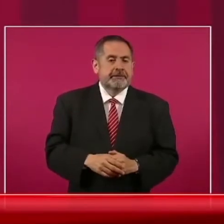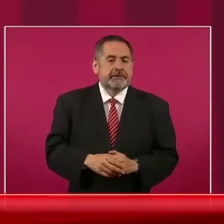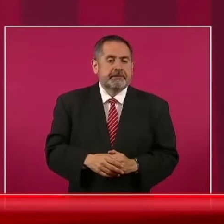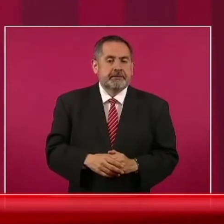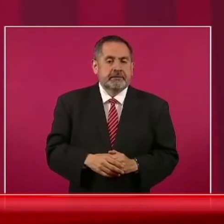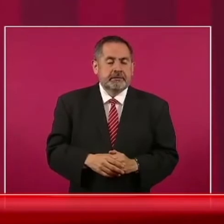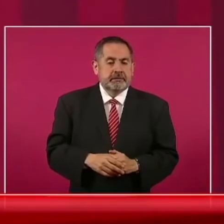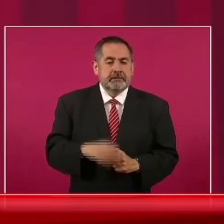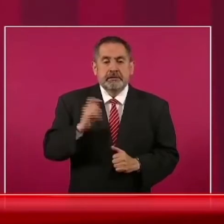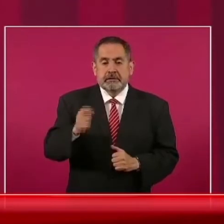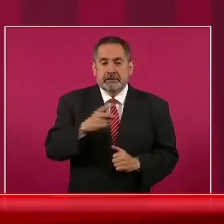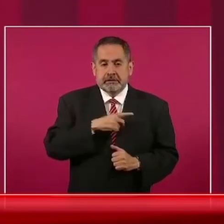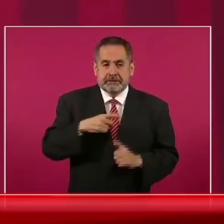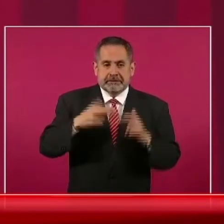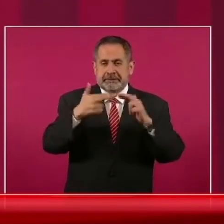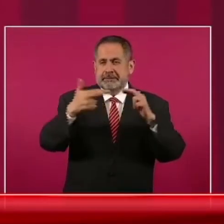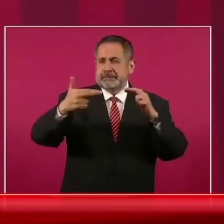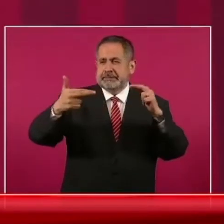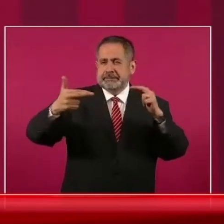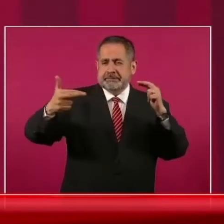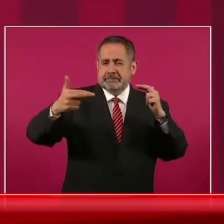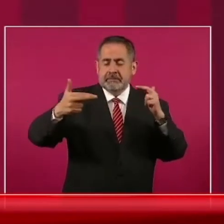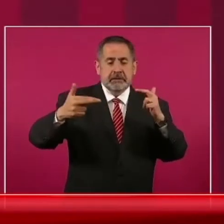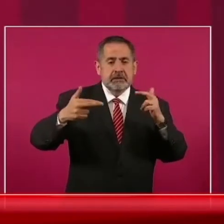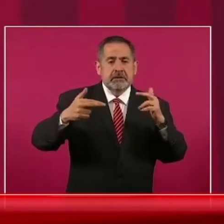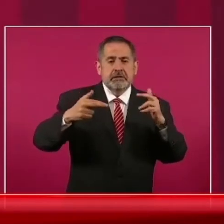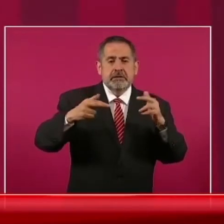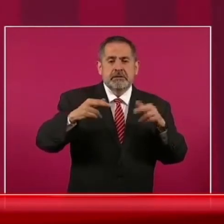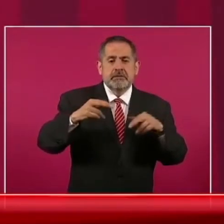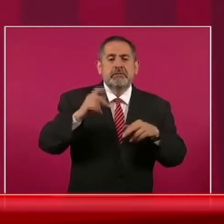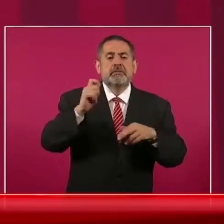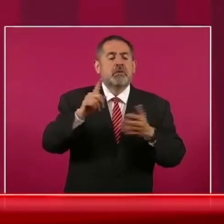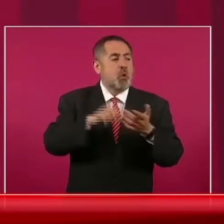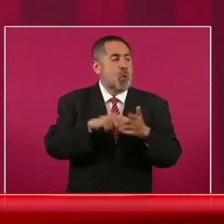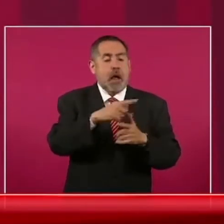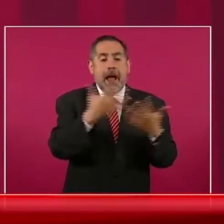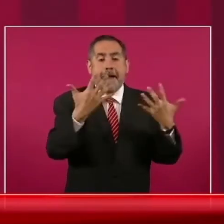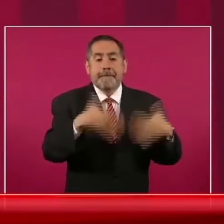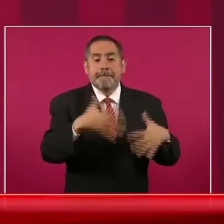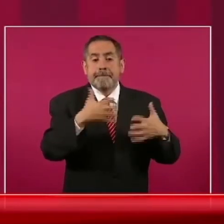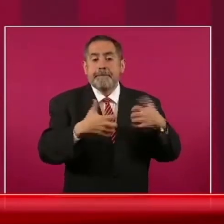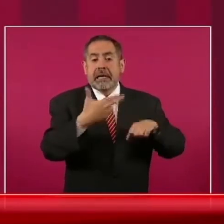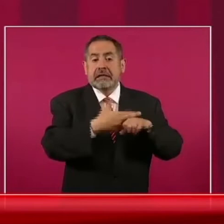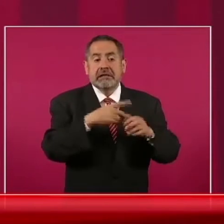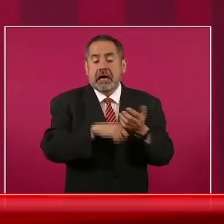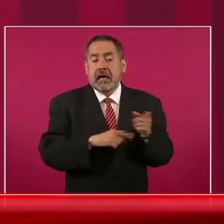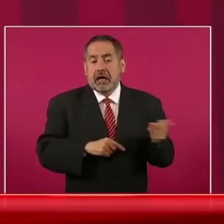se tiene toda la red de una empresa